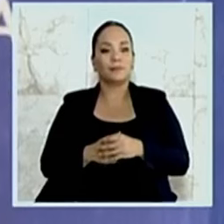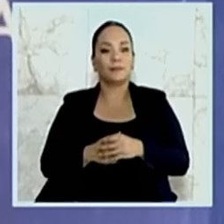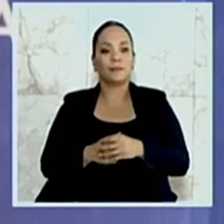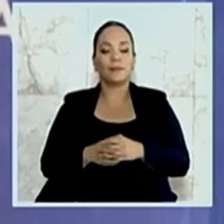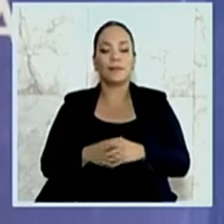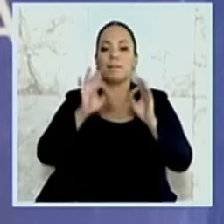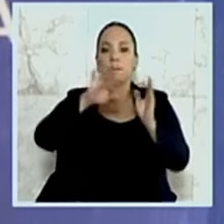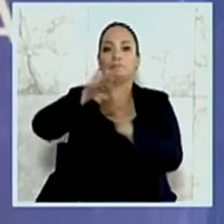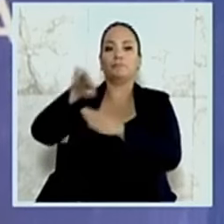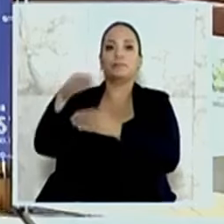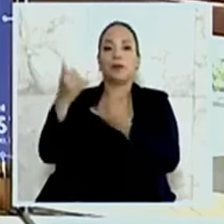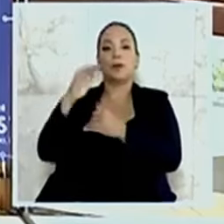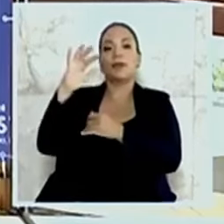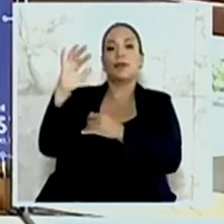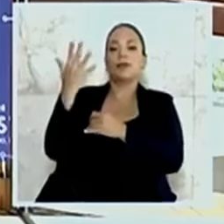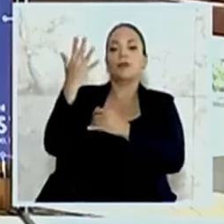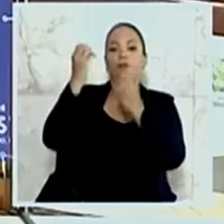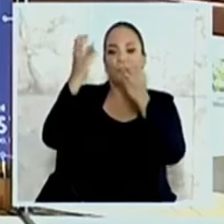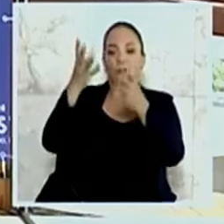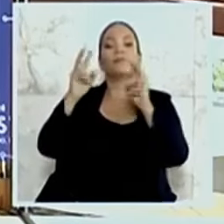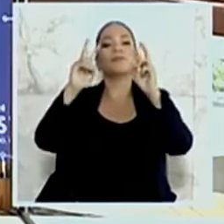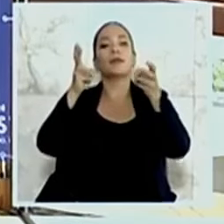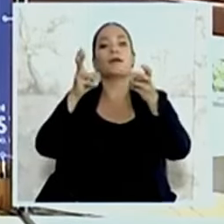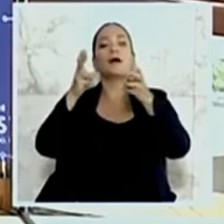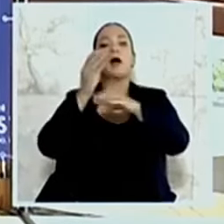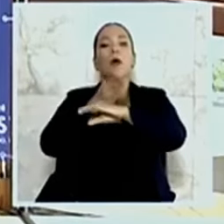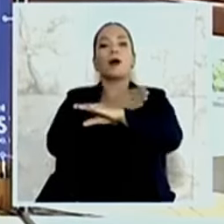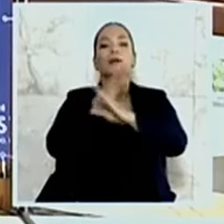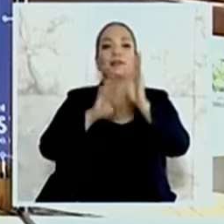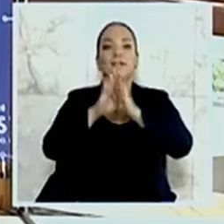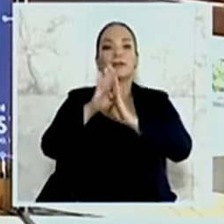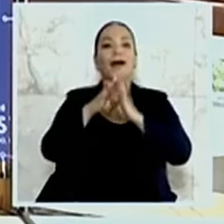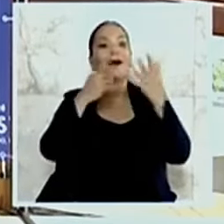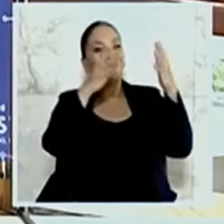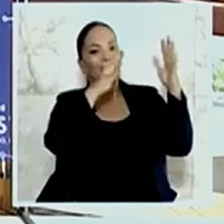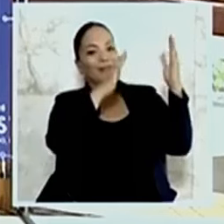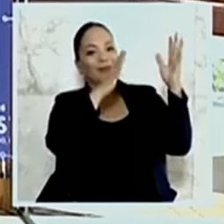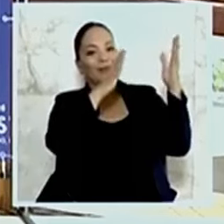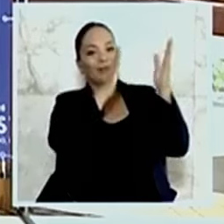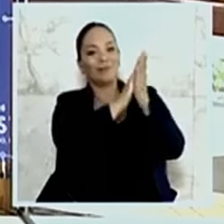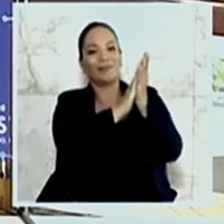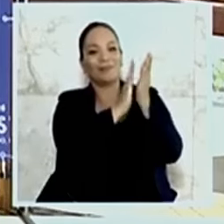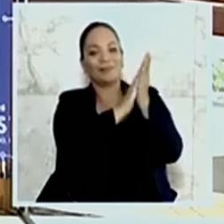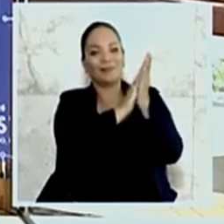hay. Vamos a ver, yo estoy optimista. Muchas gracias.